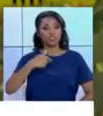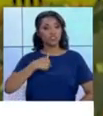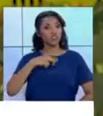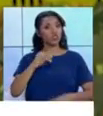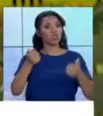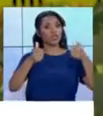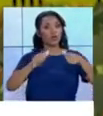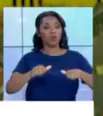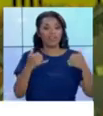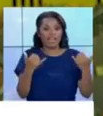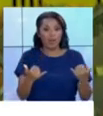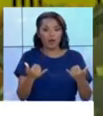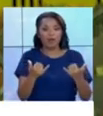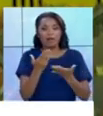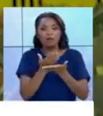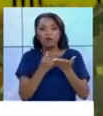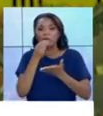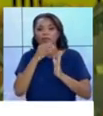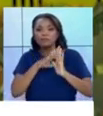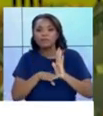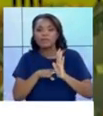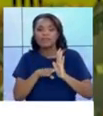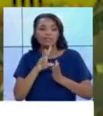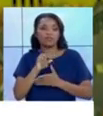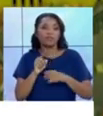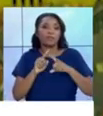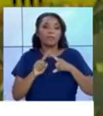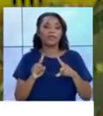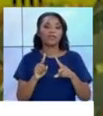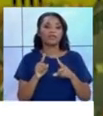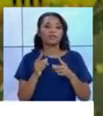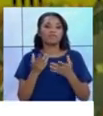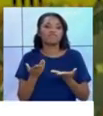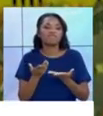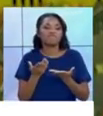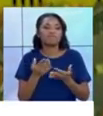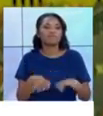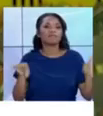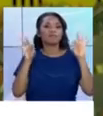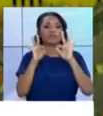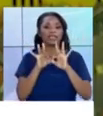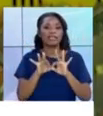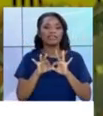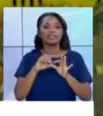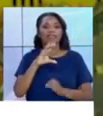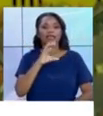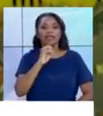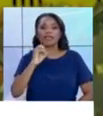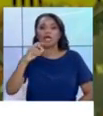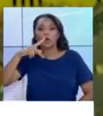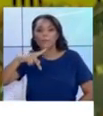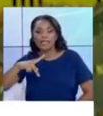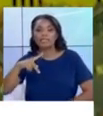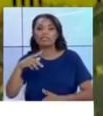acuerdo con el control de precios la vía para que nosotros podamos bajar el costos los insumos es precisamente las cooperativas